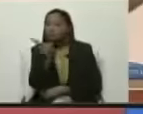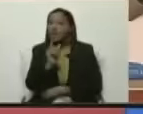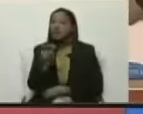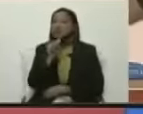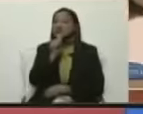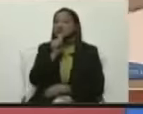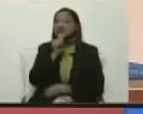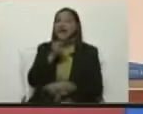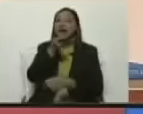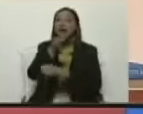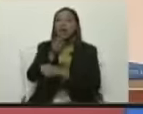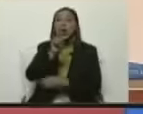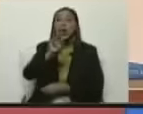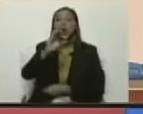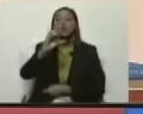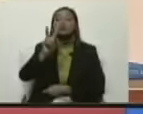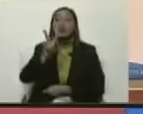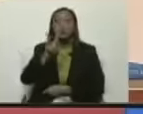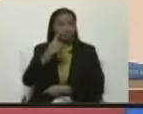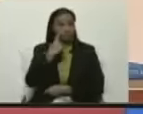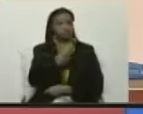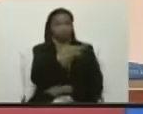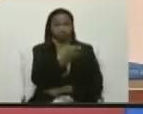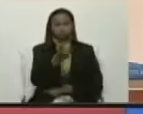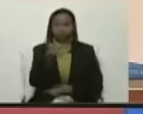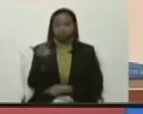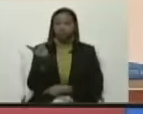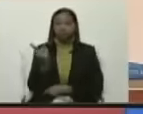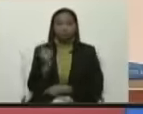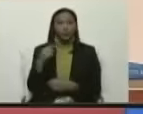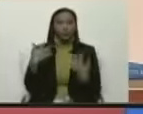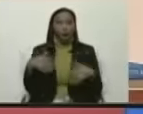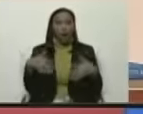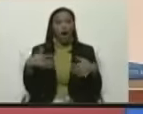Mira, aquí hay dolientes, ¿ves? Dolientes.